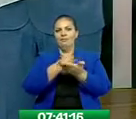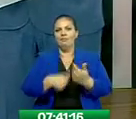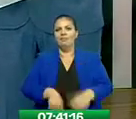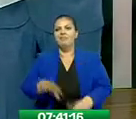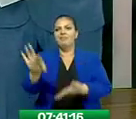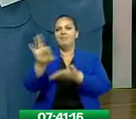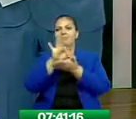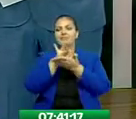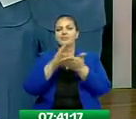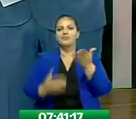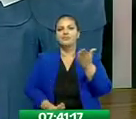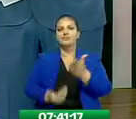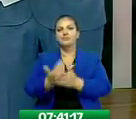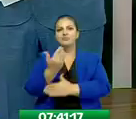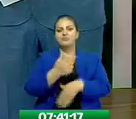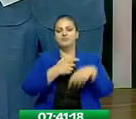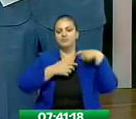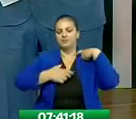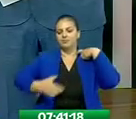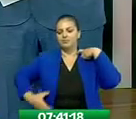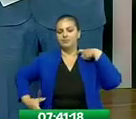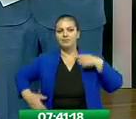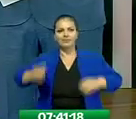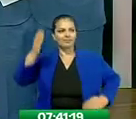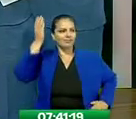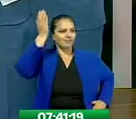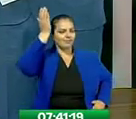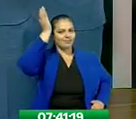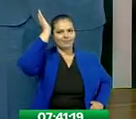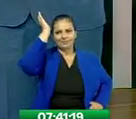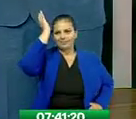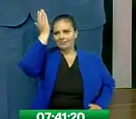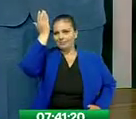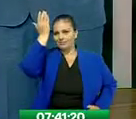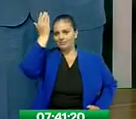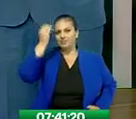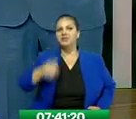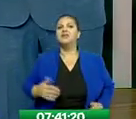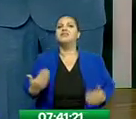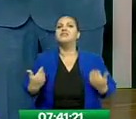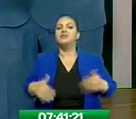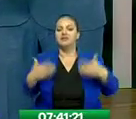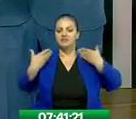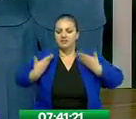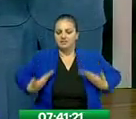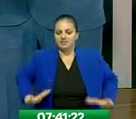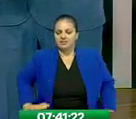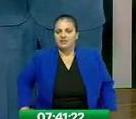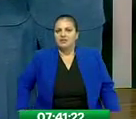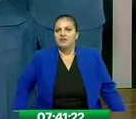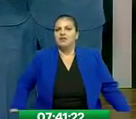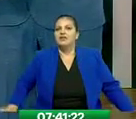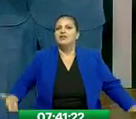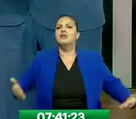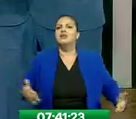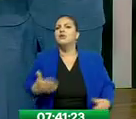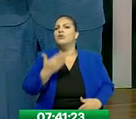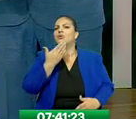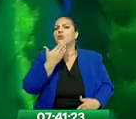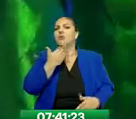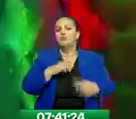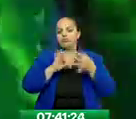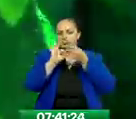las participantes buscaron resaltar la identidad del territorio al que representan.